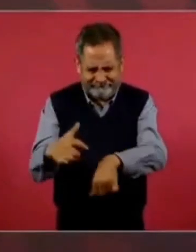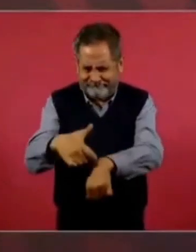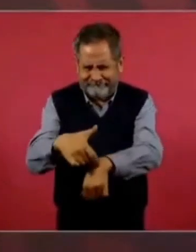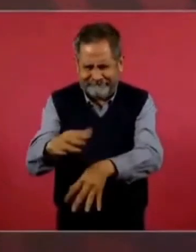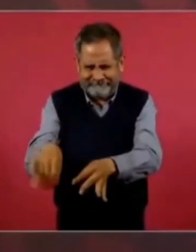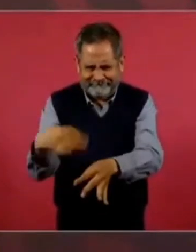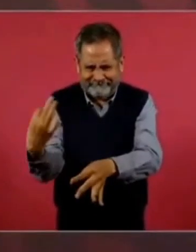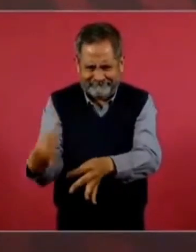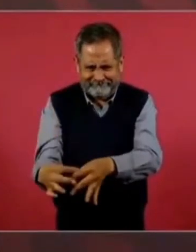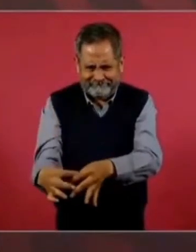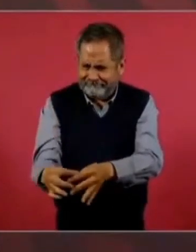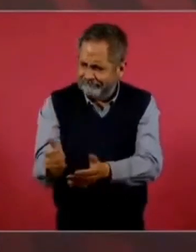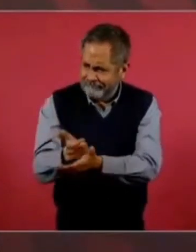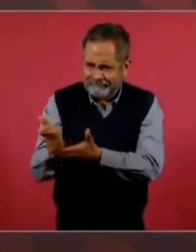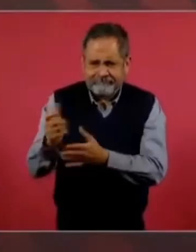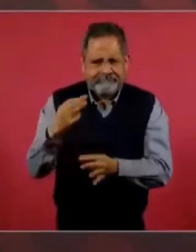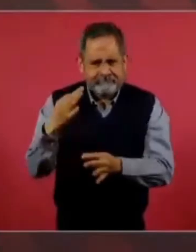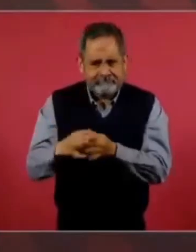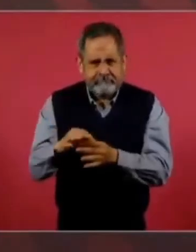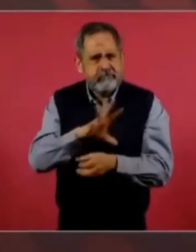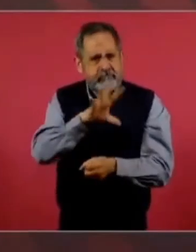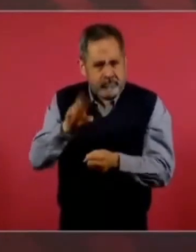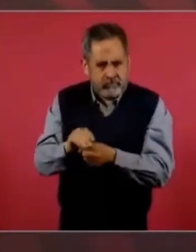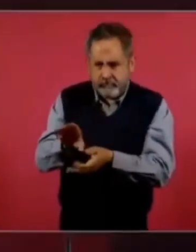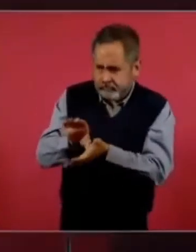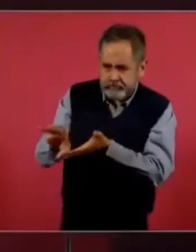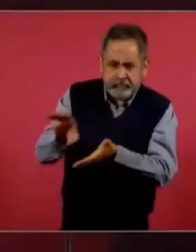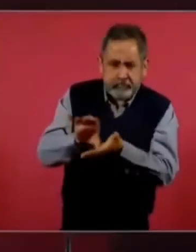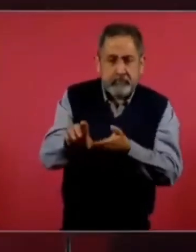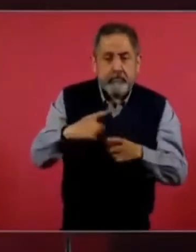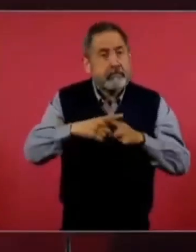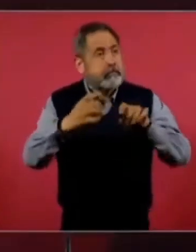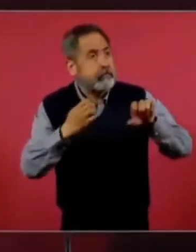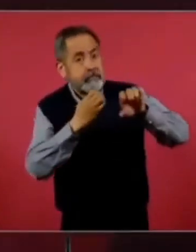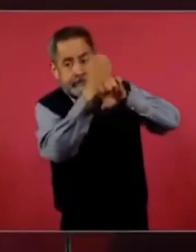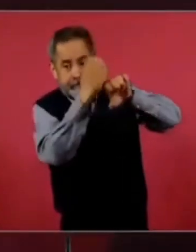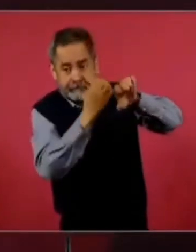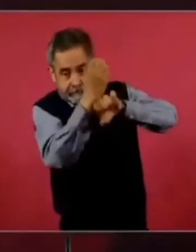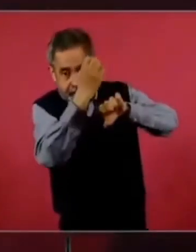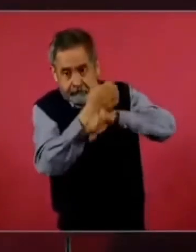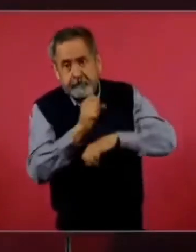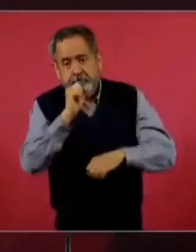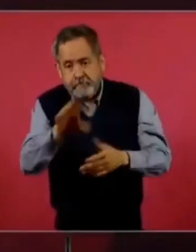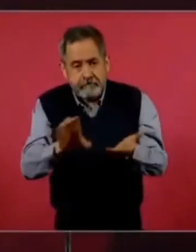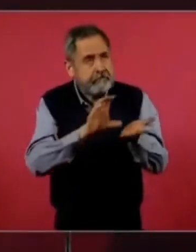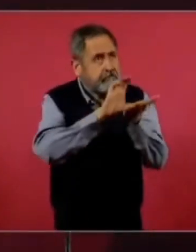y en cantidad las participaciones a los estados.